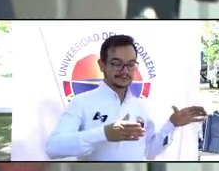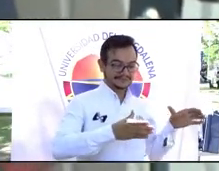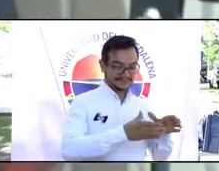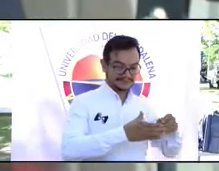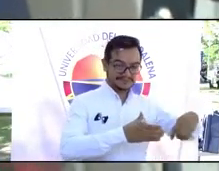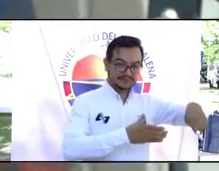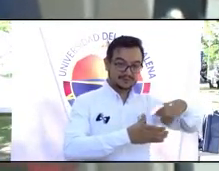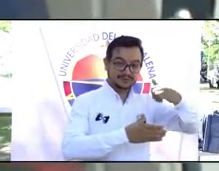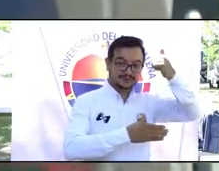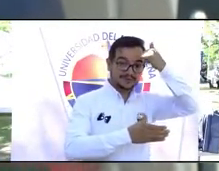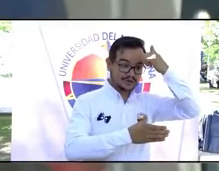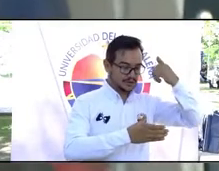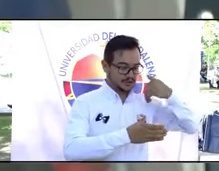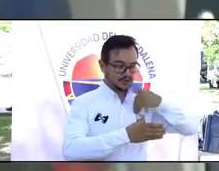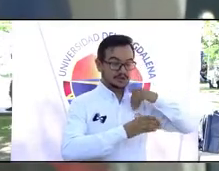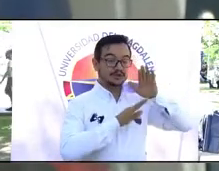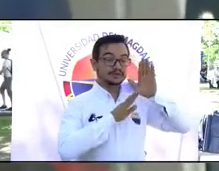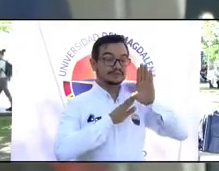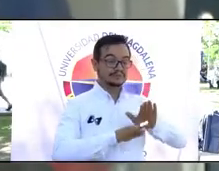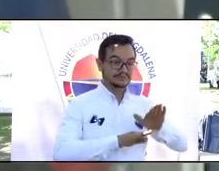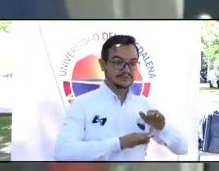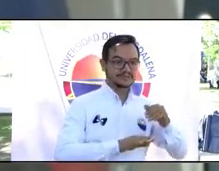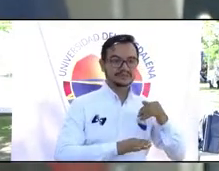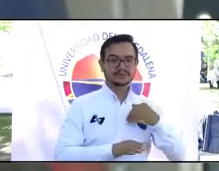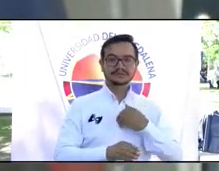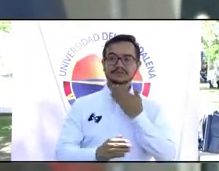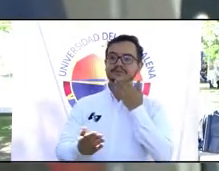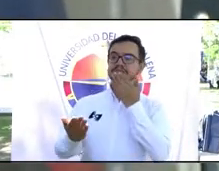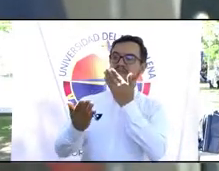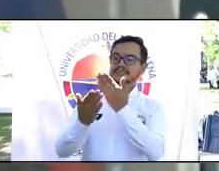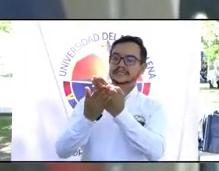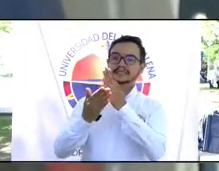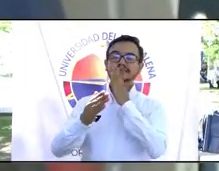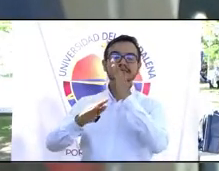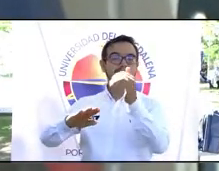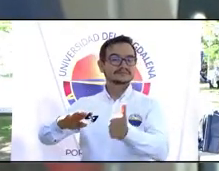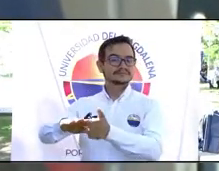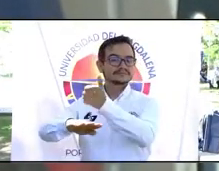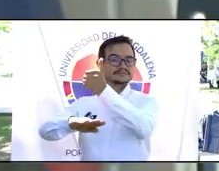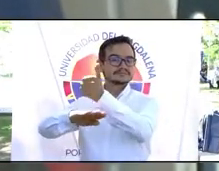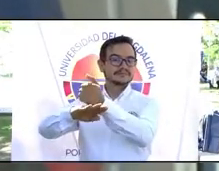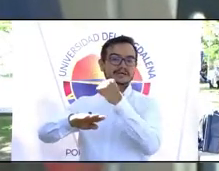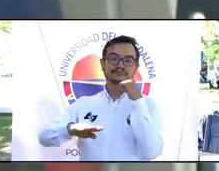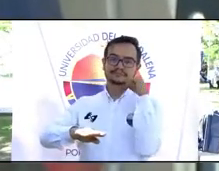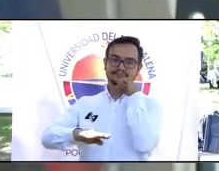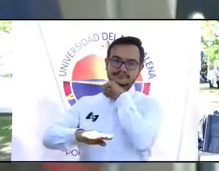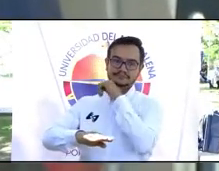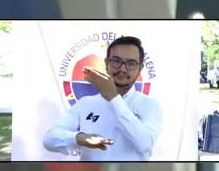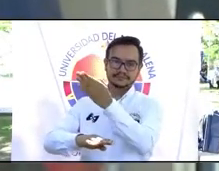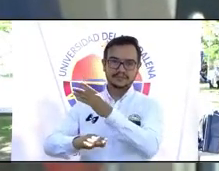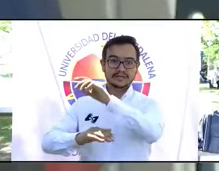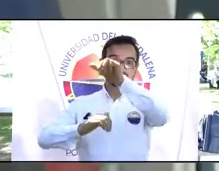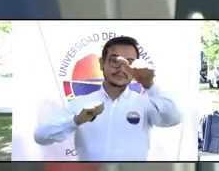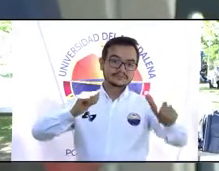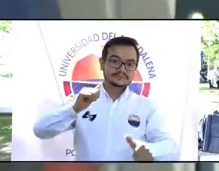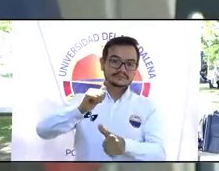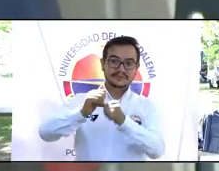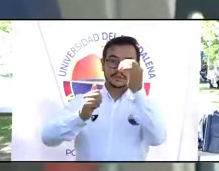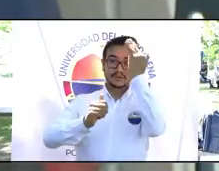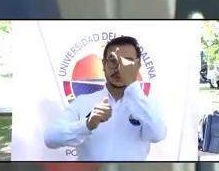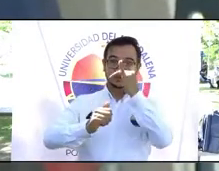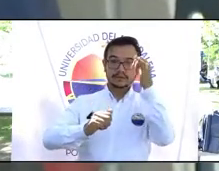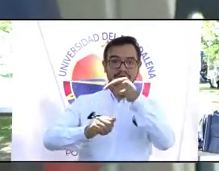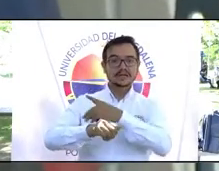represento, al rector, doctor Pablo Hernán Vera, al vicerrector académico, al doctor